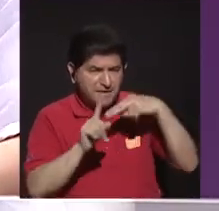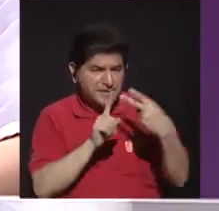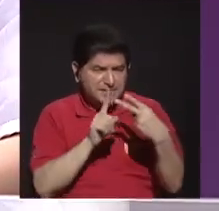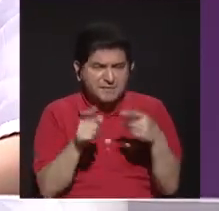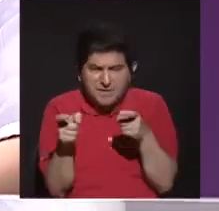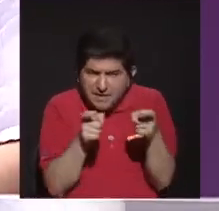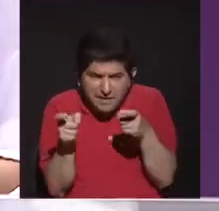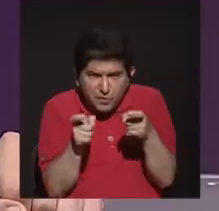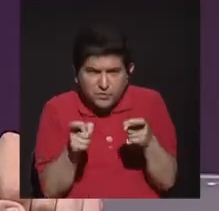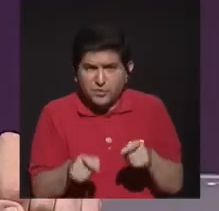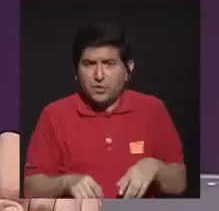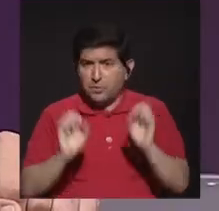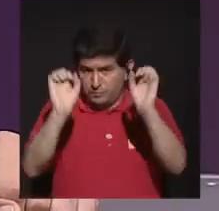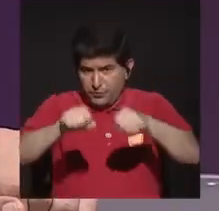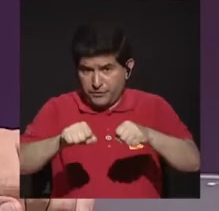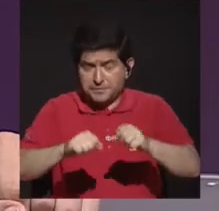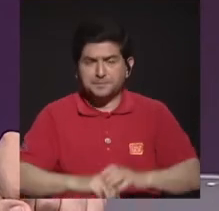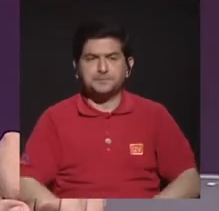dominante. Ok.